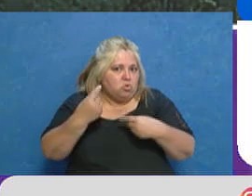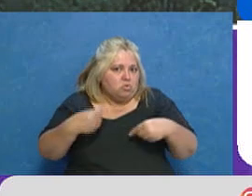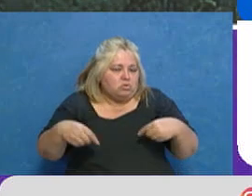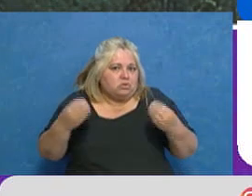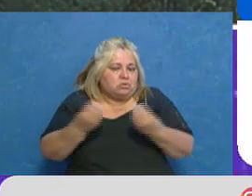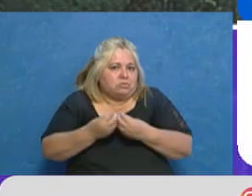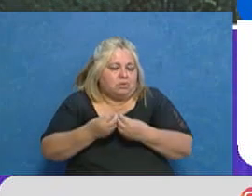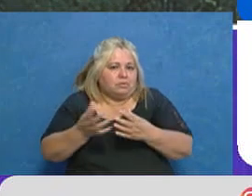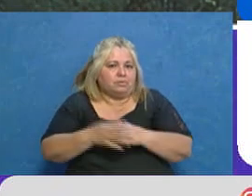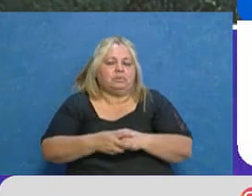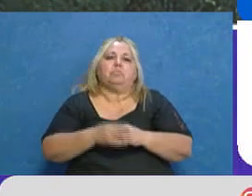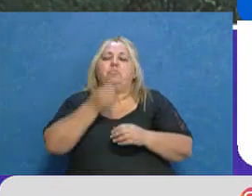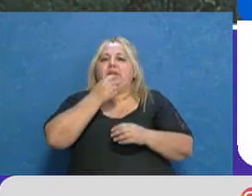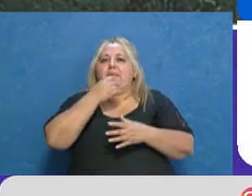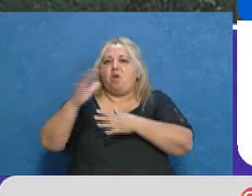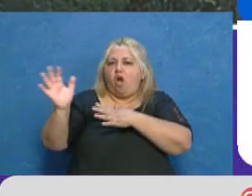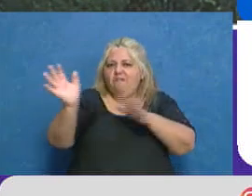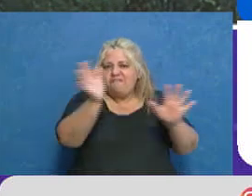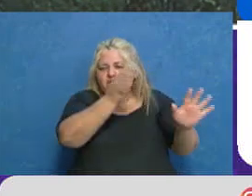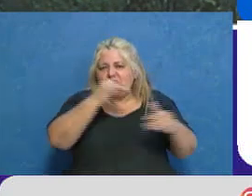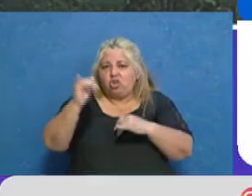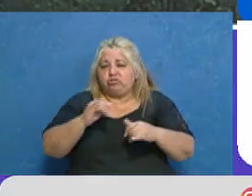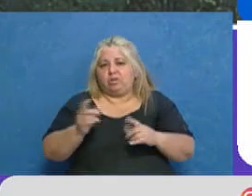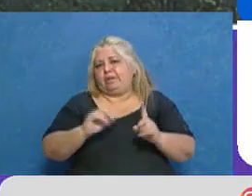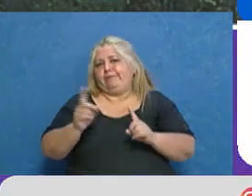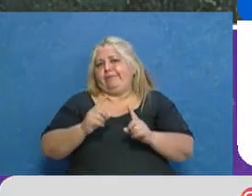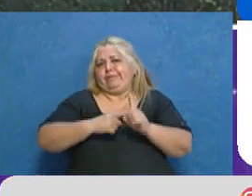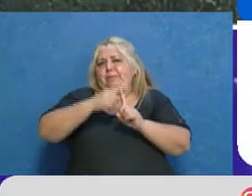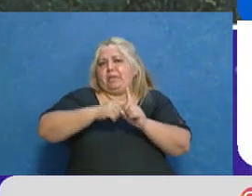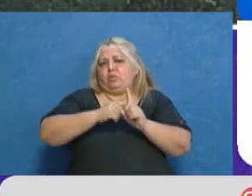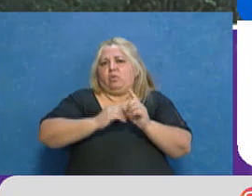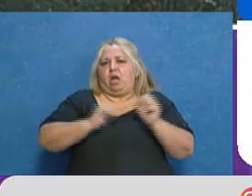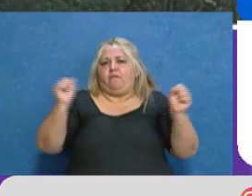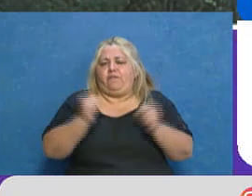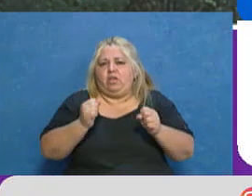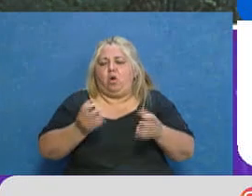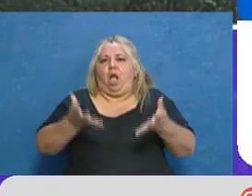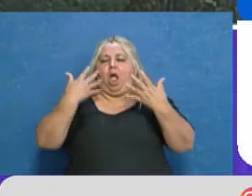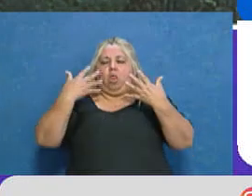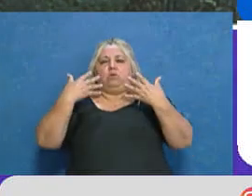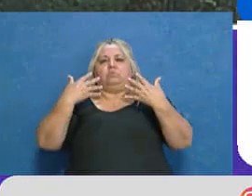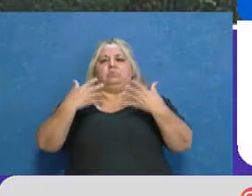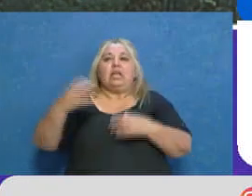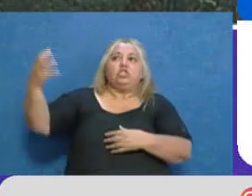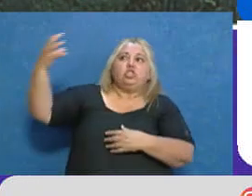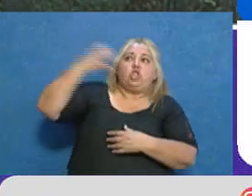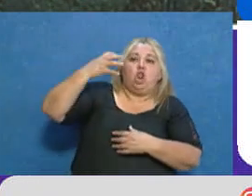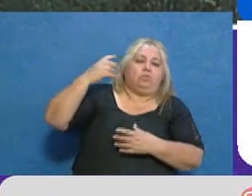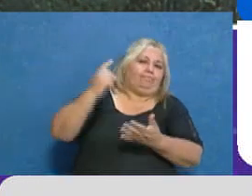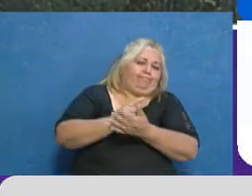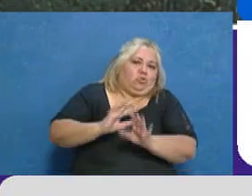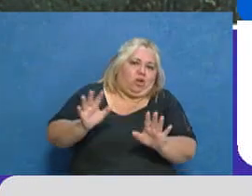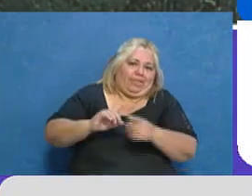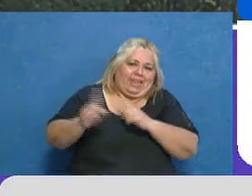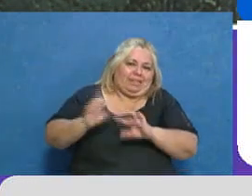Varios. Por ejemplo, el viento sonda no le hace bien, los cambios bruscos de temperatura, exponerse mucho al sol, no se pueden exponer al